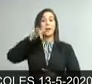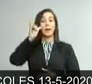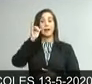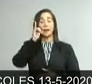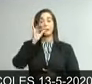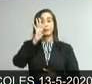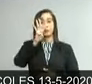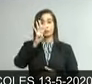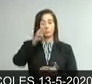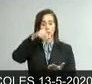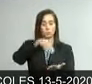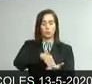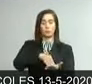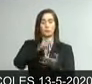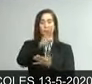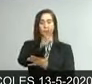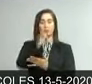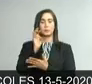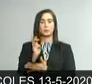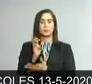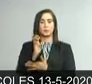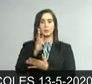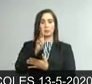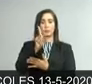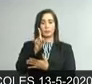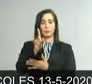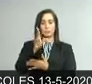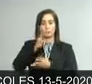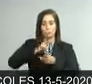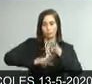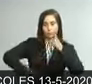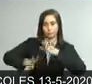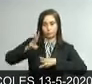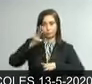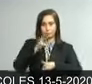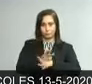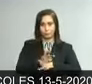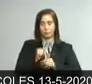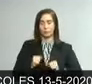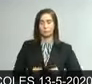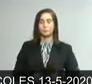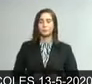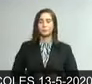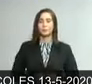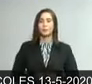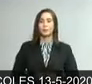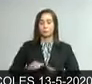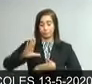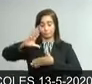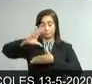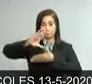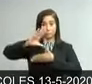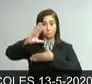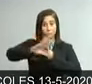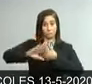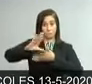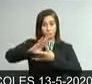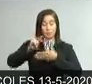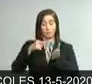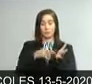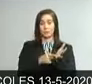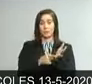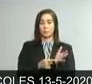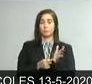.261 defunciones a nivel global. En las Américas se han reportado